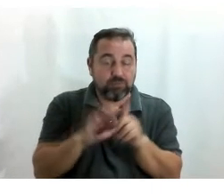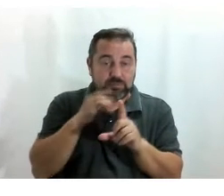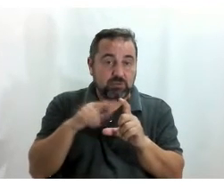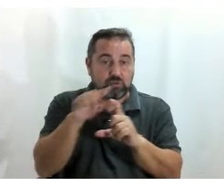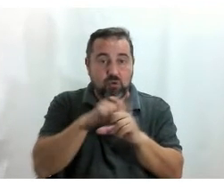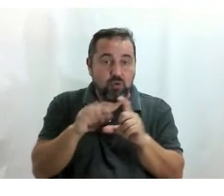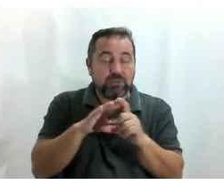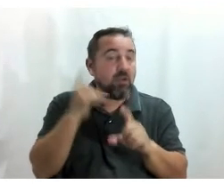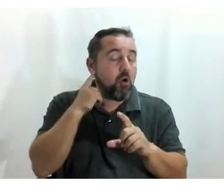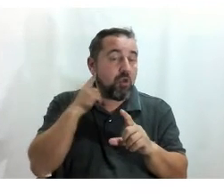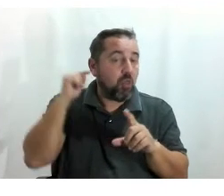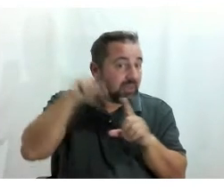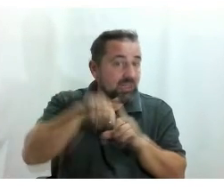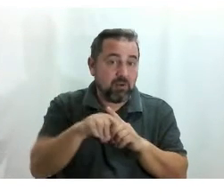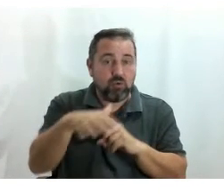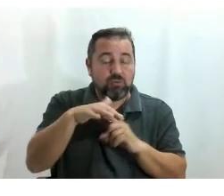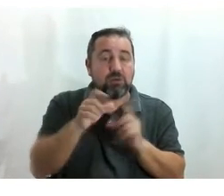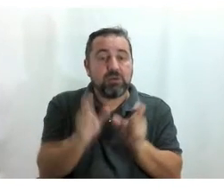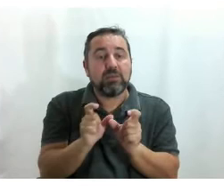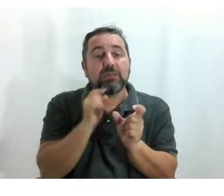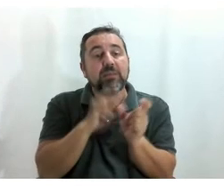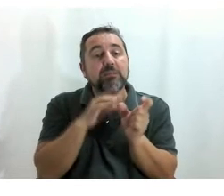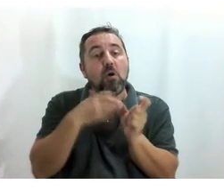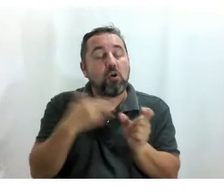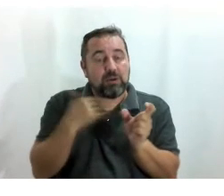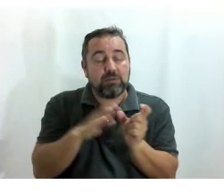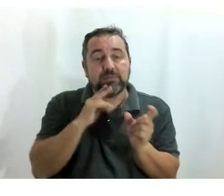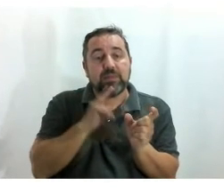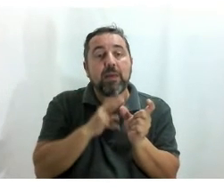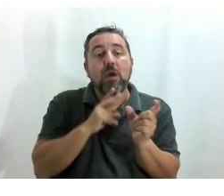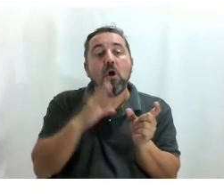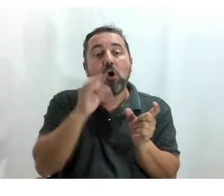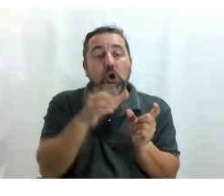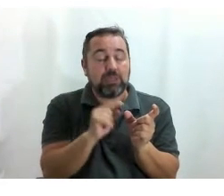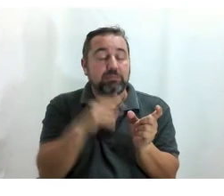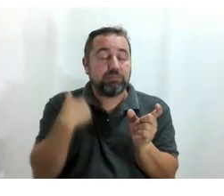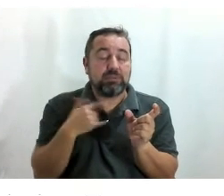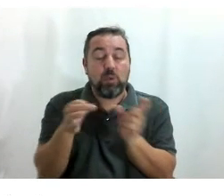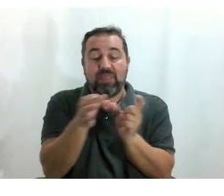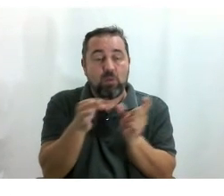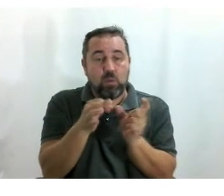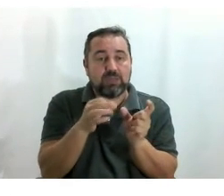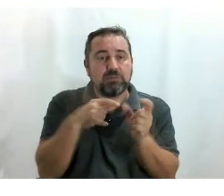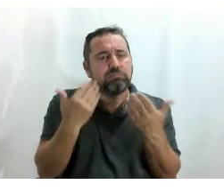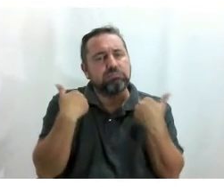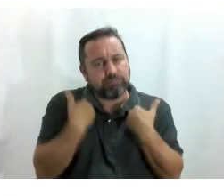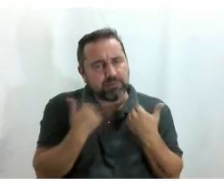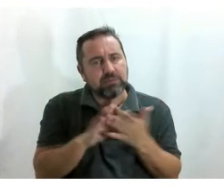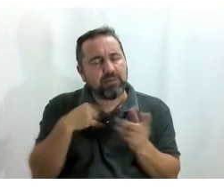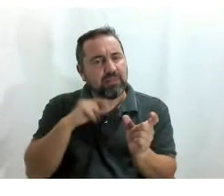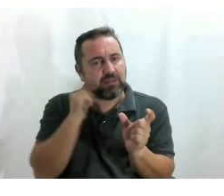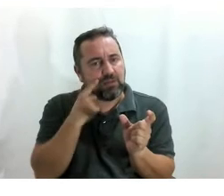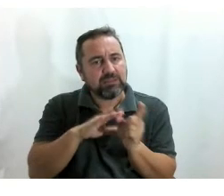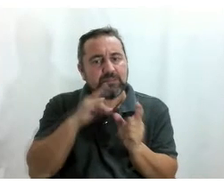en el oído interno, que lo está el órgano de Corti, que se encarga de la audición. Y las células realmente que se encargan también de la detección